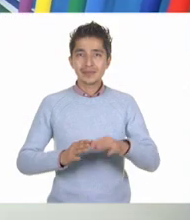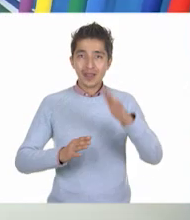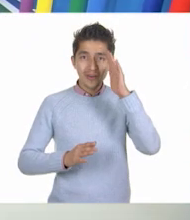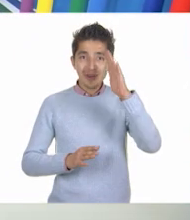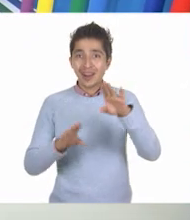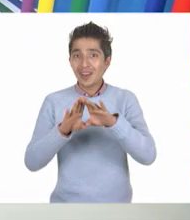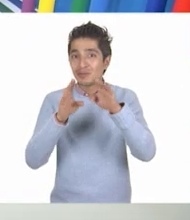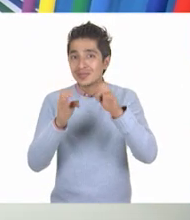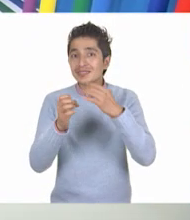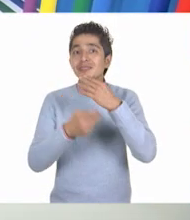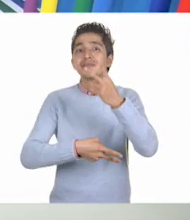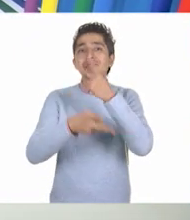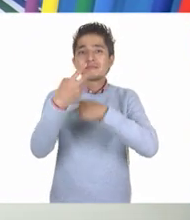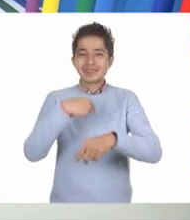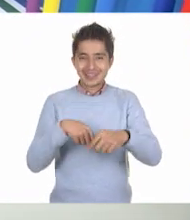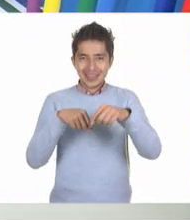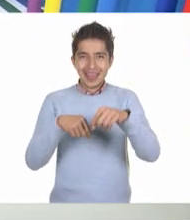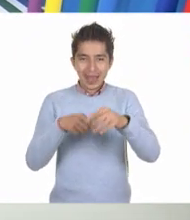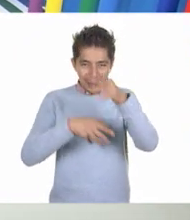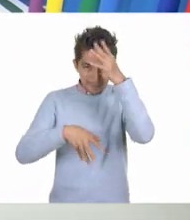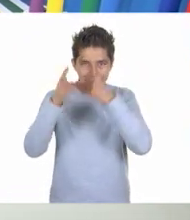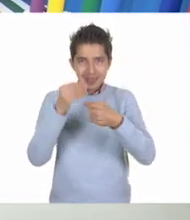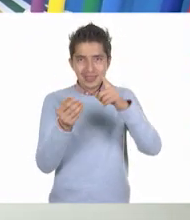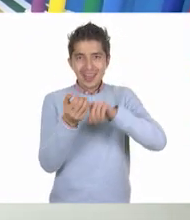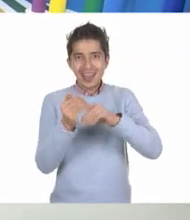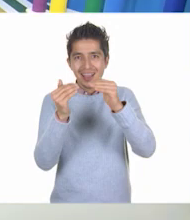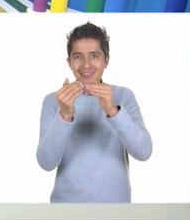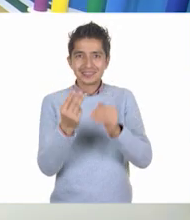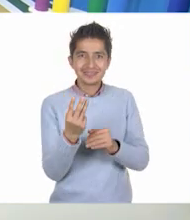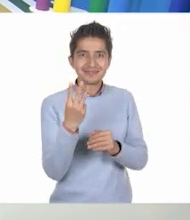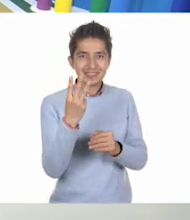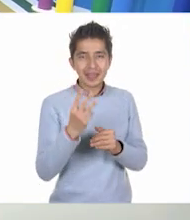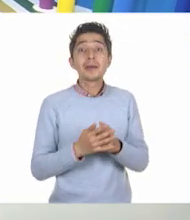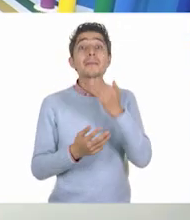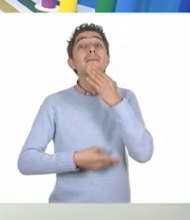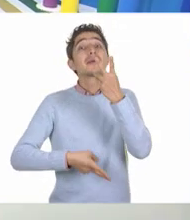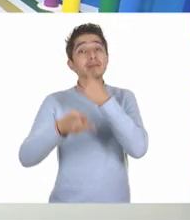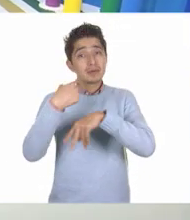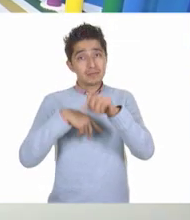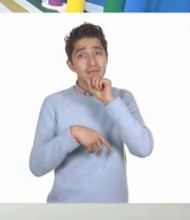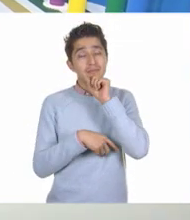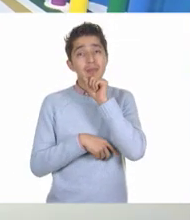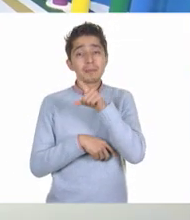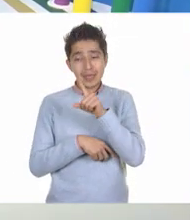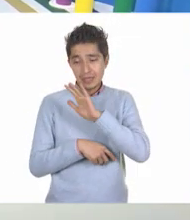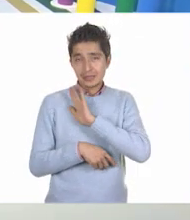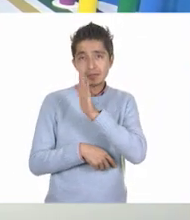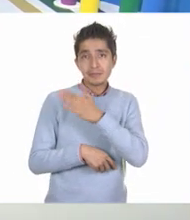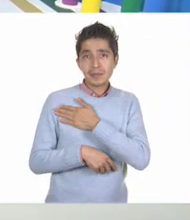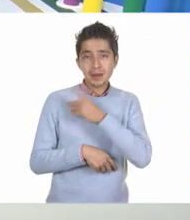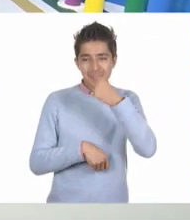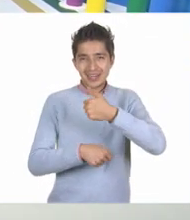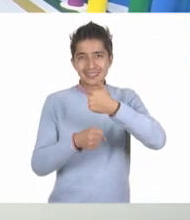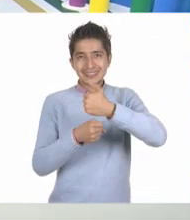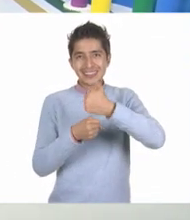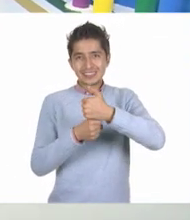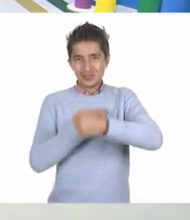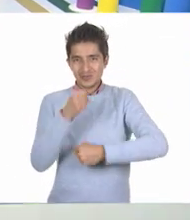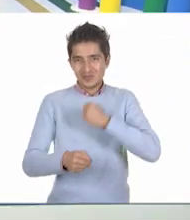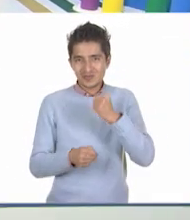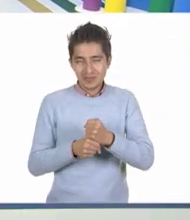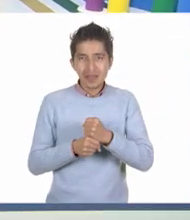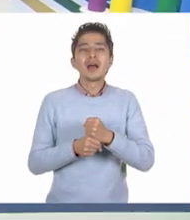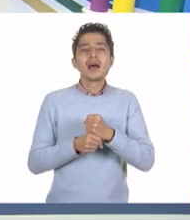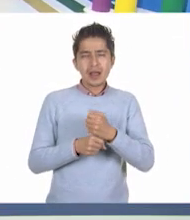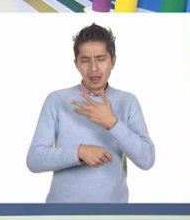¿cómo están? Bienvenidas y bienvenidos a Aprende en Casa 3 y bienvenidos también a su sesión de español para sexto grado, para lo